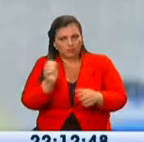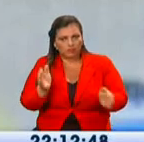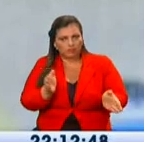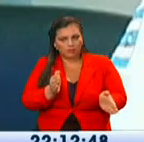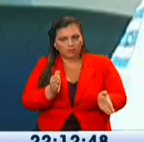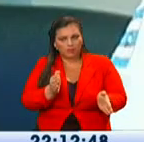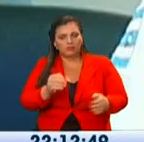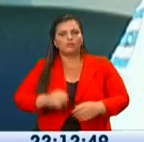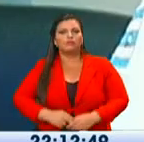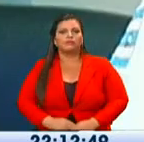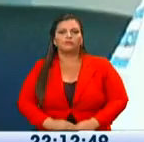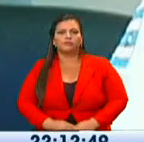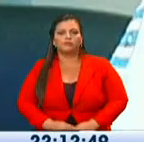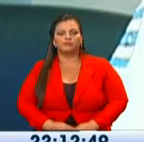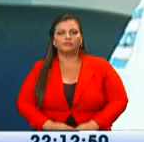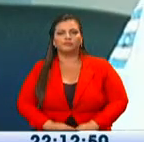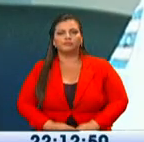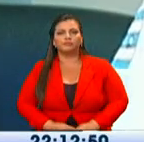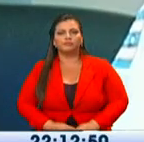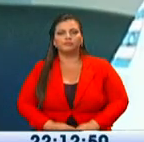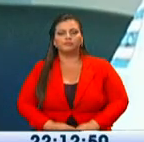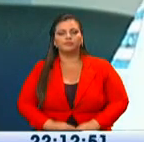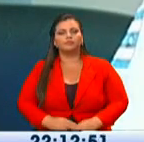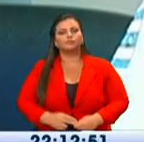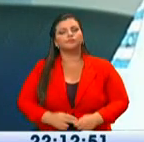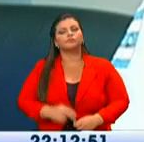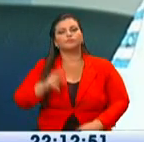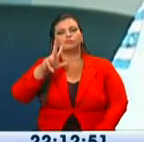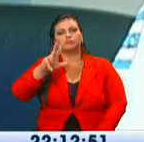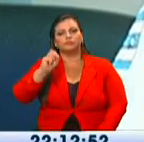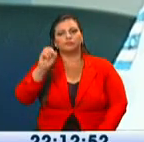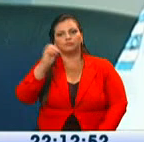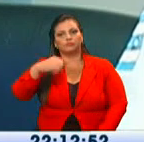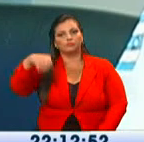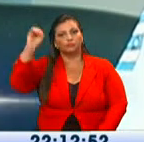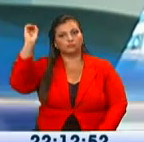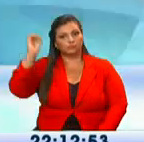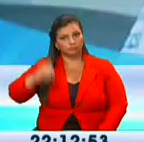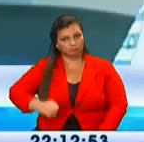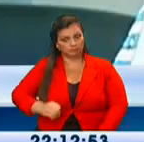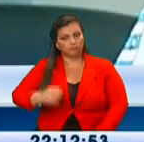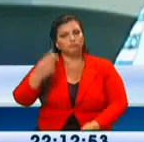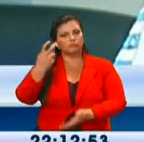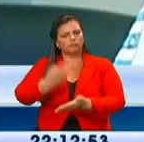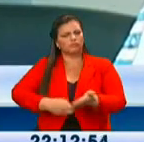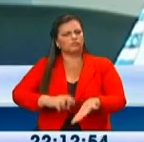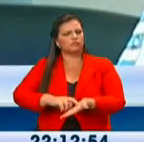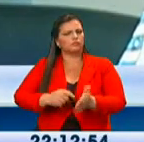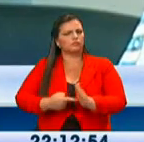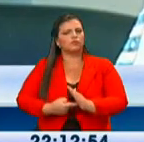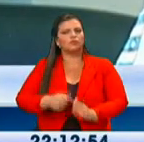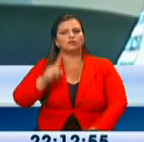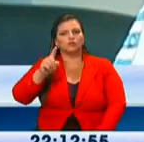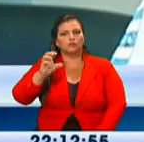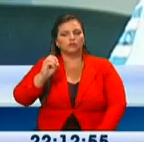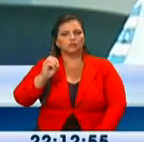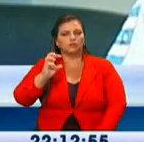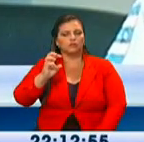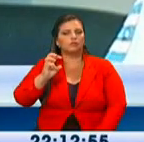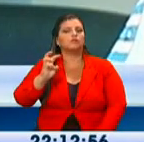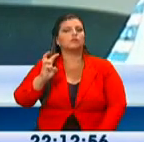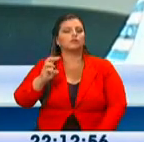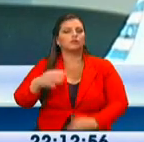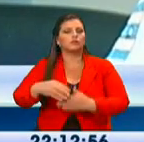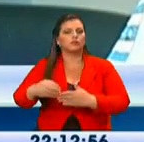Prevención de cuarta clase, es decir, el 30% de una remuneración básica unificada que corresponde a $106.